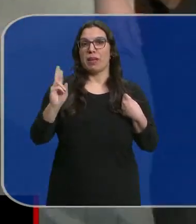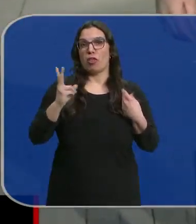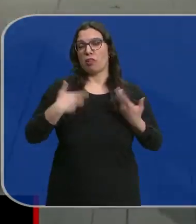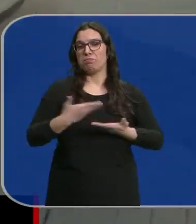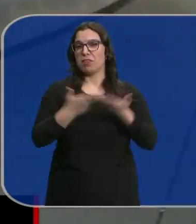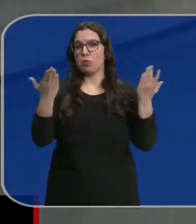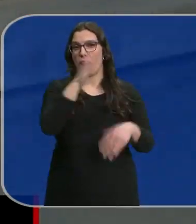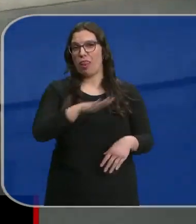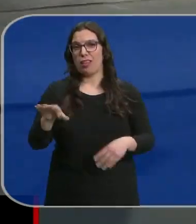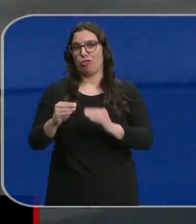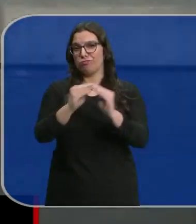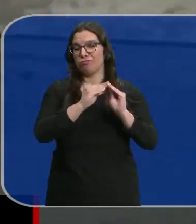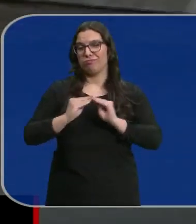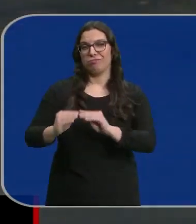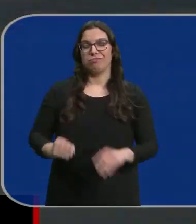niño de su edad.